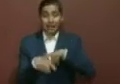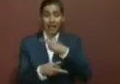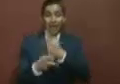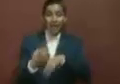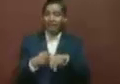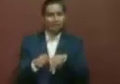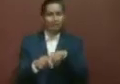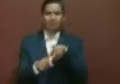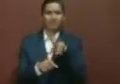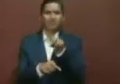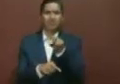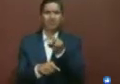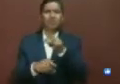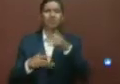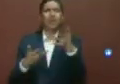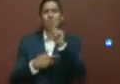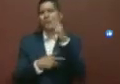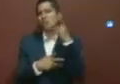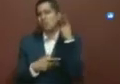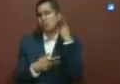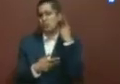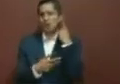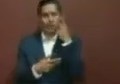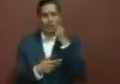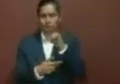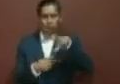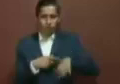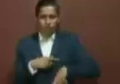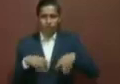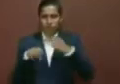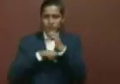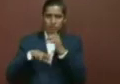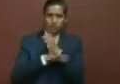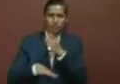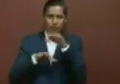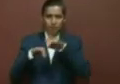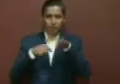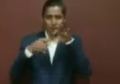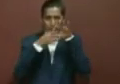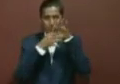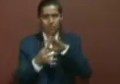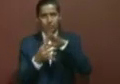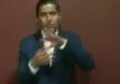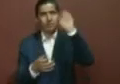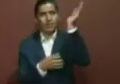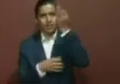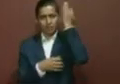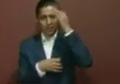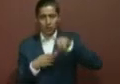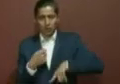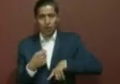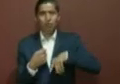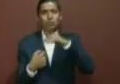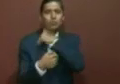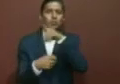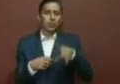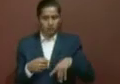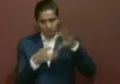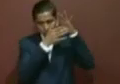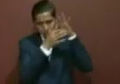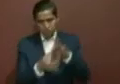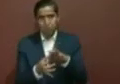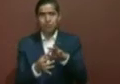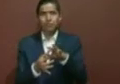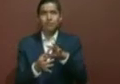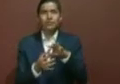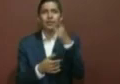parte de una política del gobierno del estado en coordinación con el gobierno federal y el municipio, para